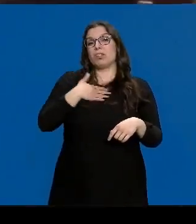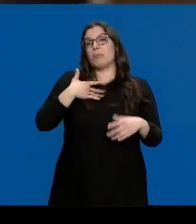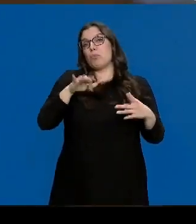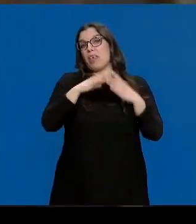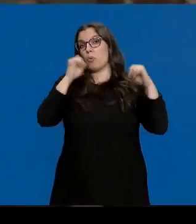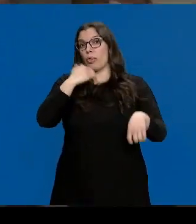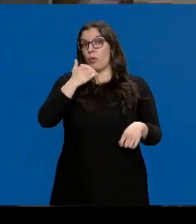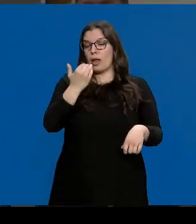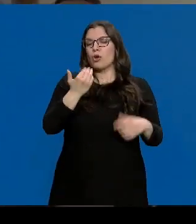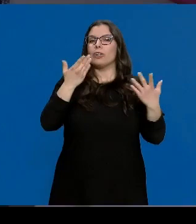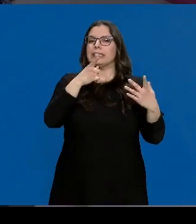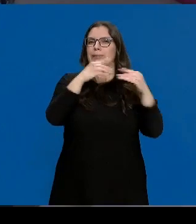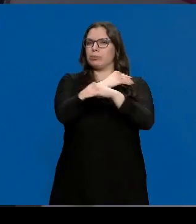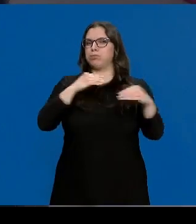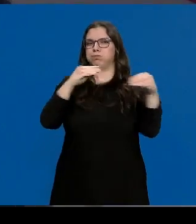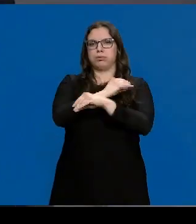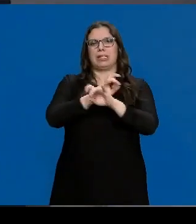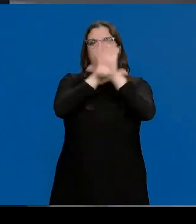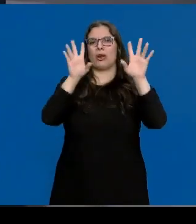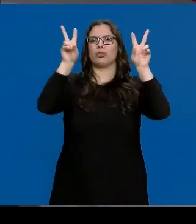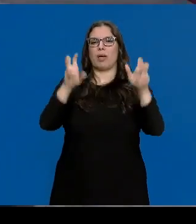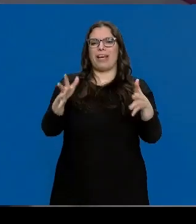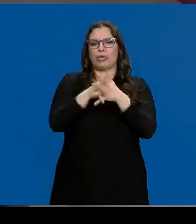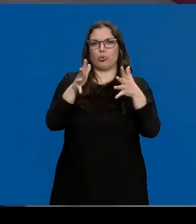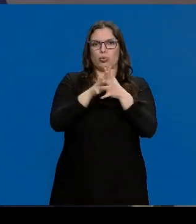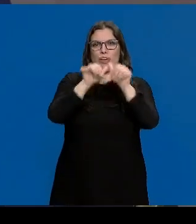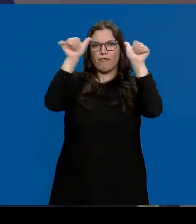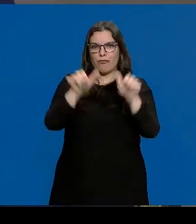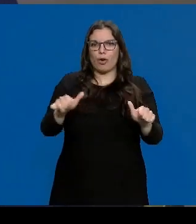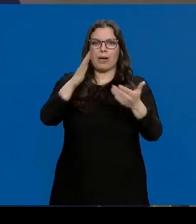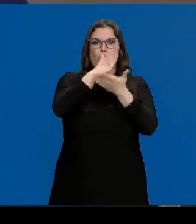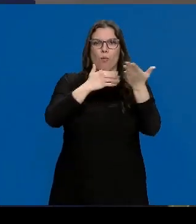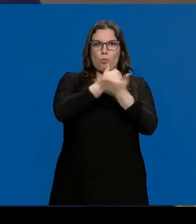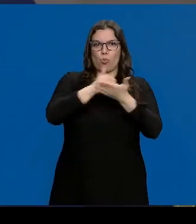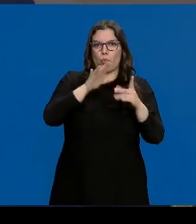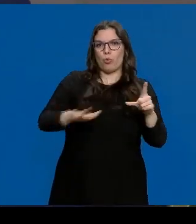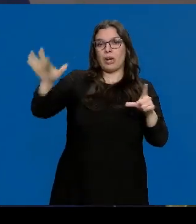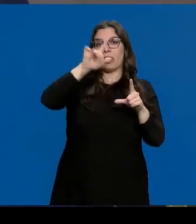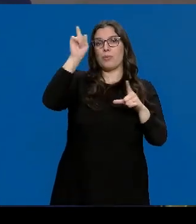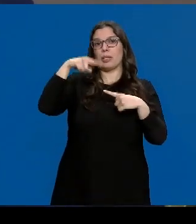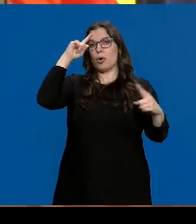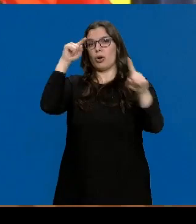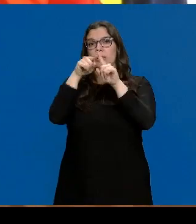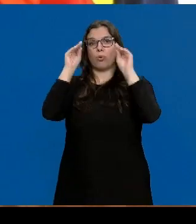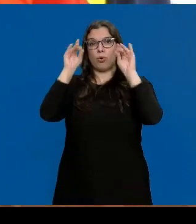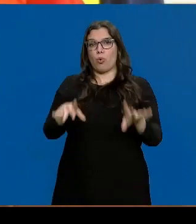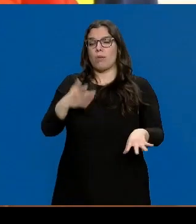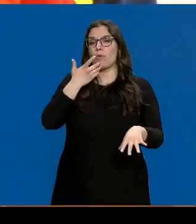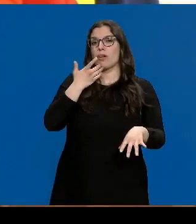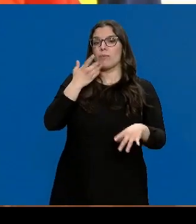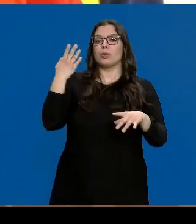algún acuerdo, hay discrepancias totales sobre la estructura de la comunidad, pero también objetivos comunes relacionados, por ejemplo,